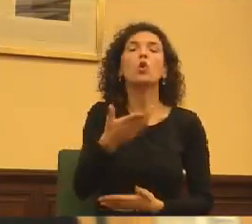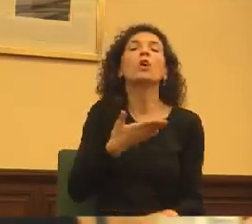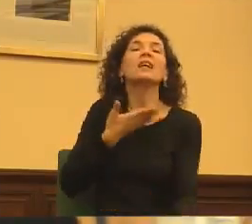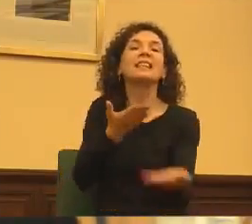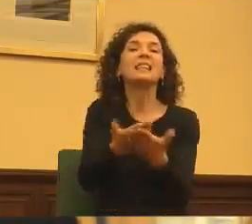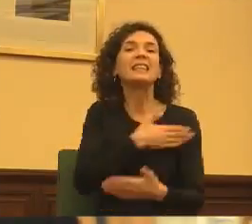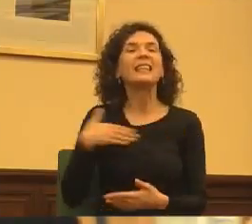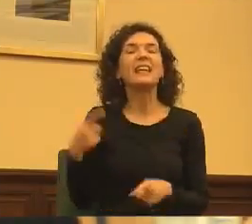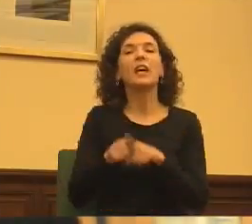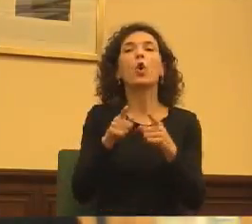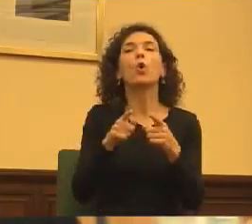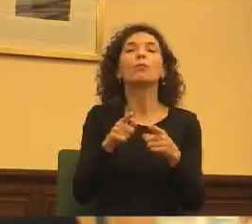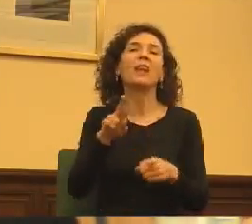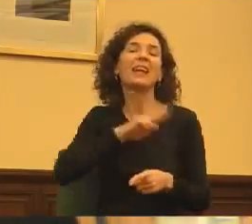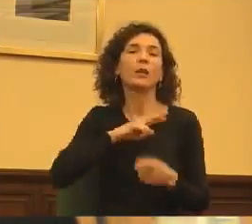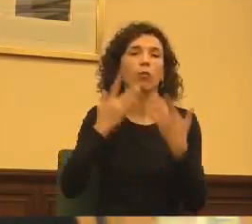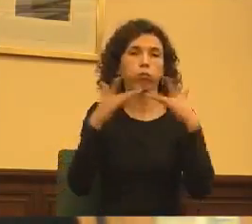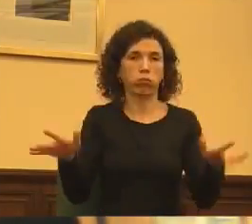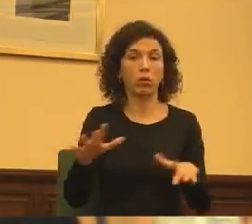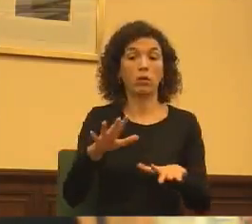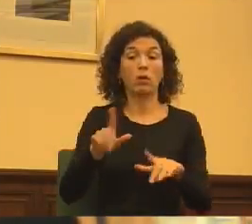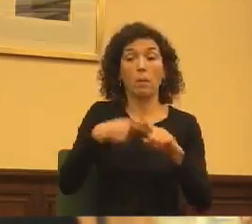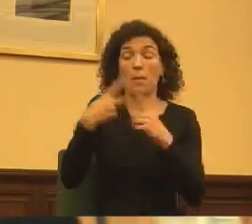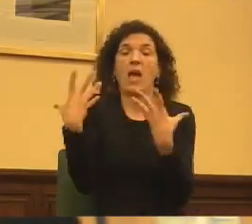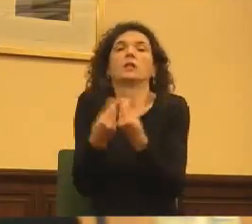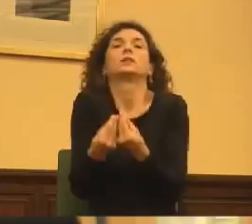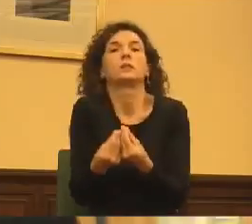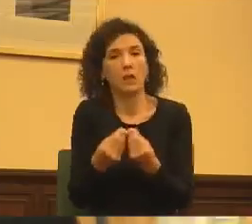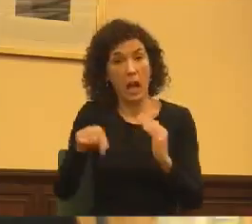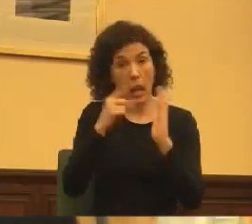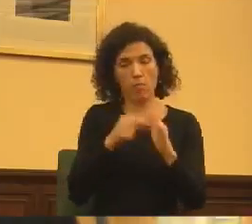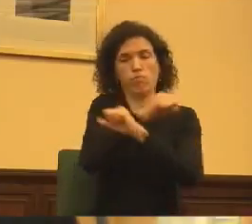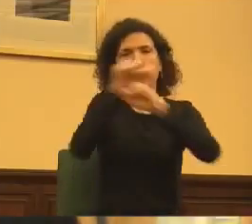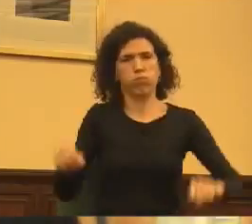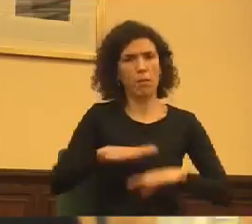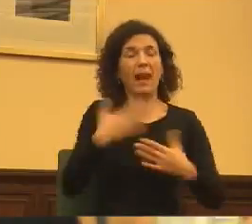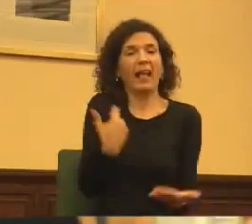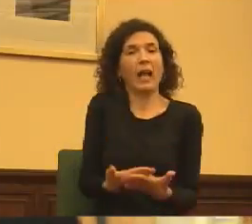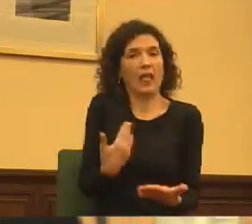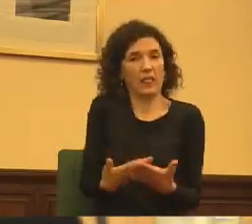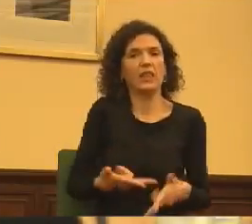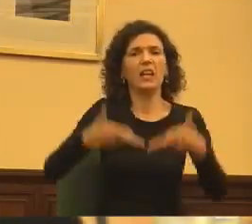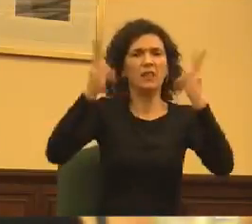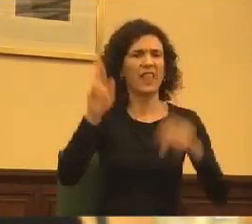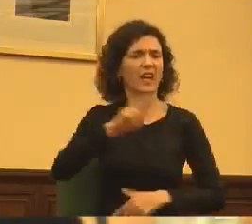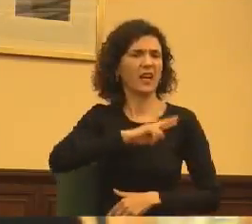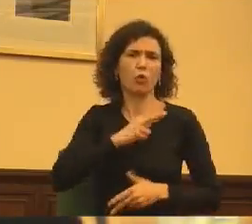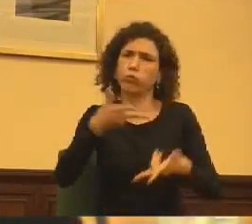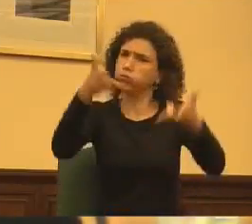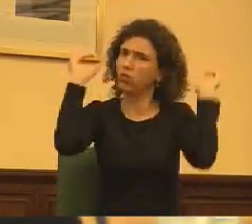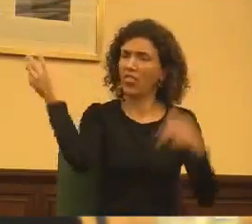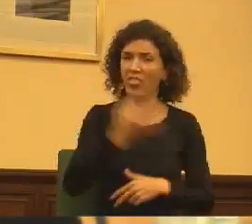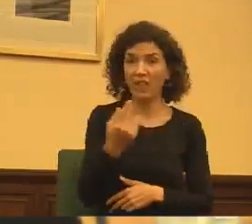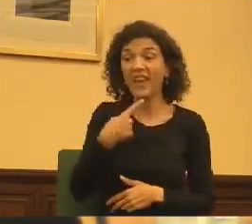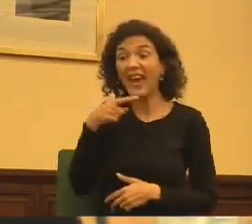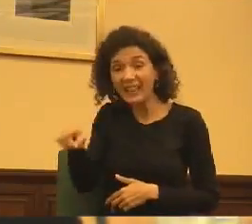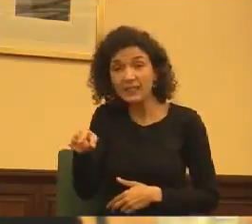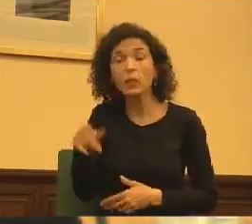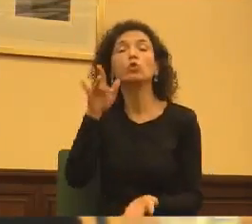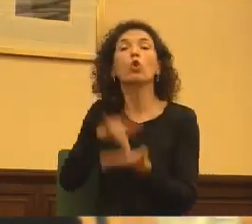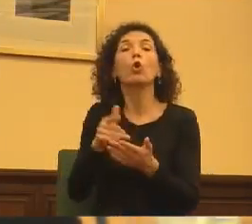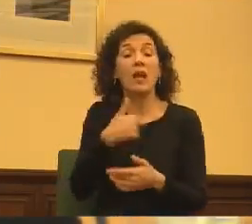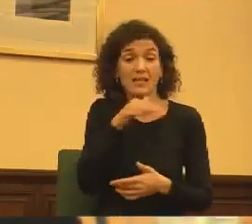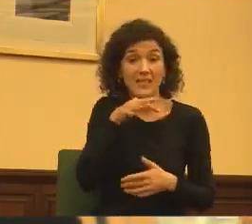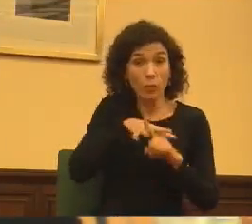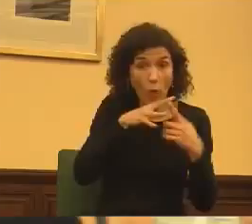«Reclamo una sana laicidad acompañada de una sólida ley que garantice la libertad religiosa». Ese es exactamente el